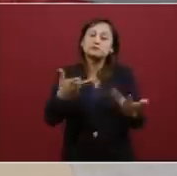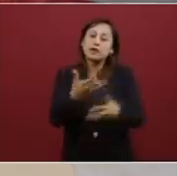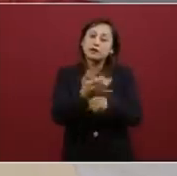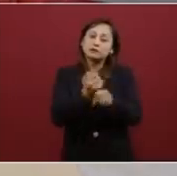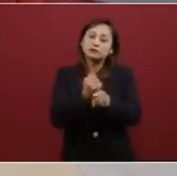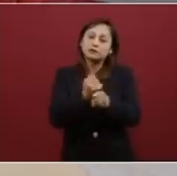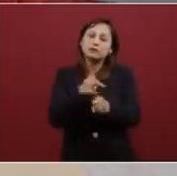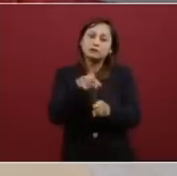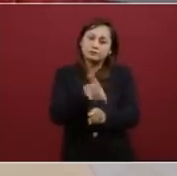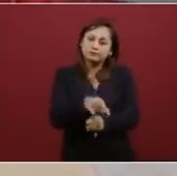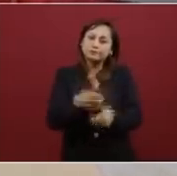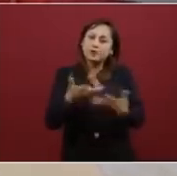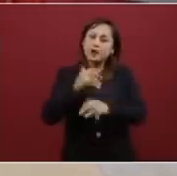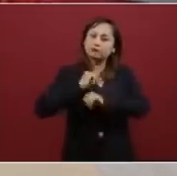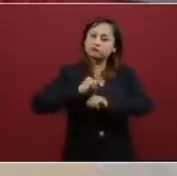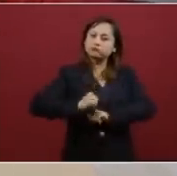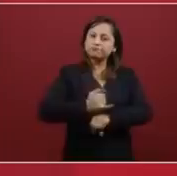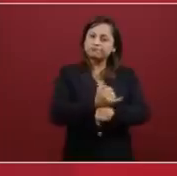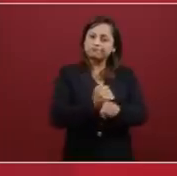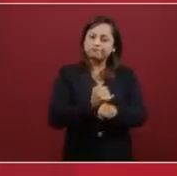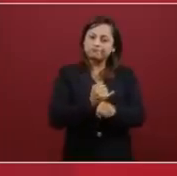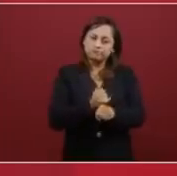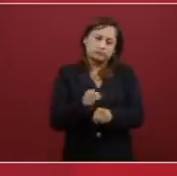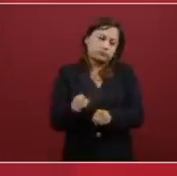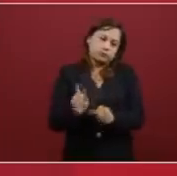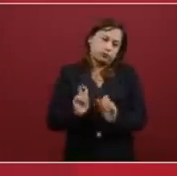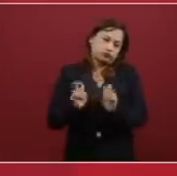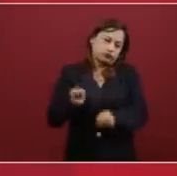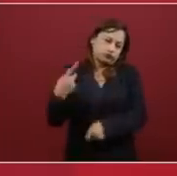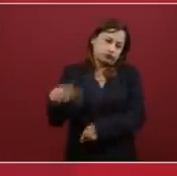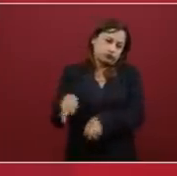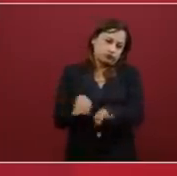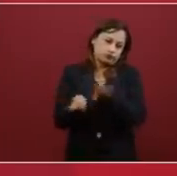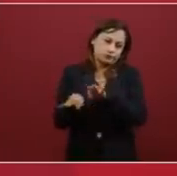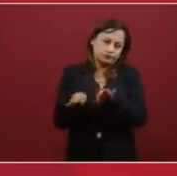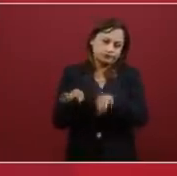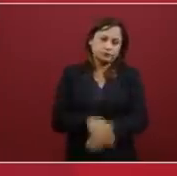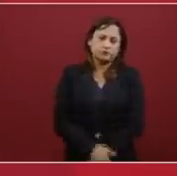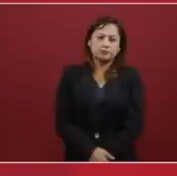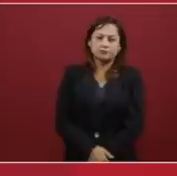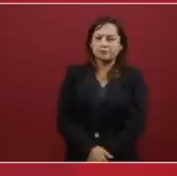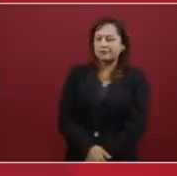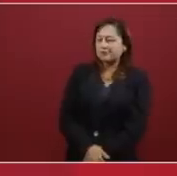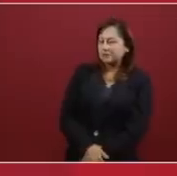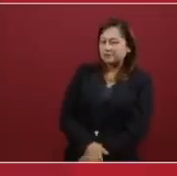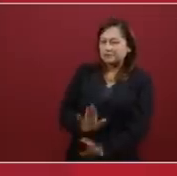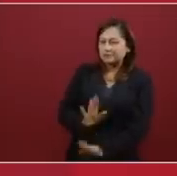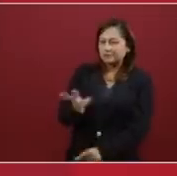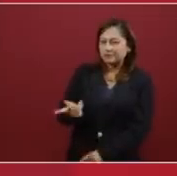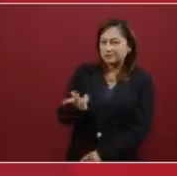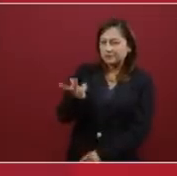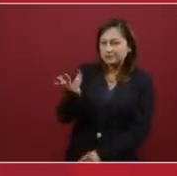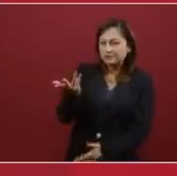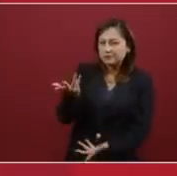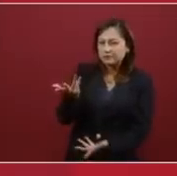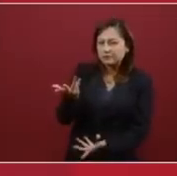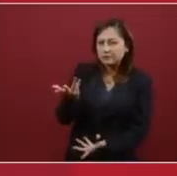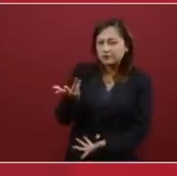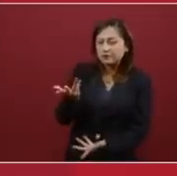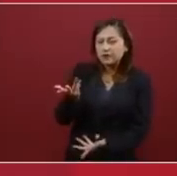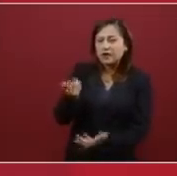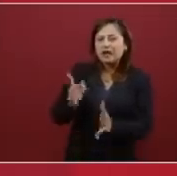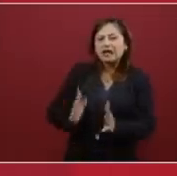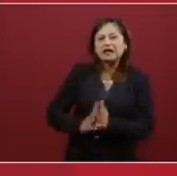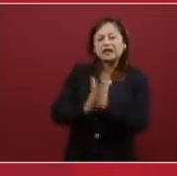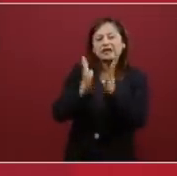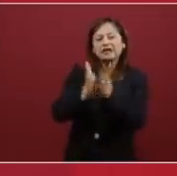hizo el trabajo, como le corresponde. ¿Y no participó la UNOPS en ese estudio? O sea,